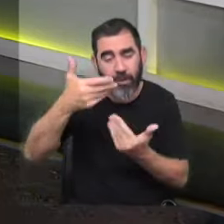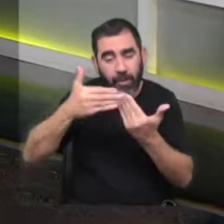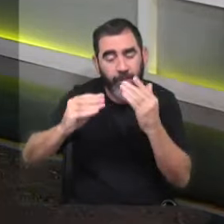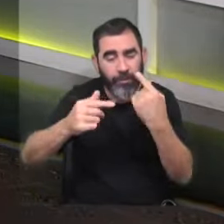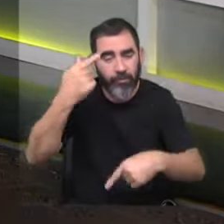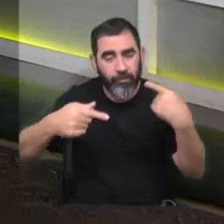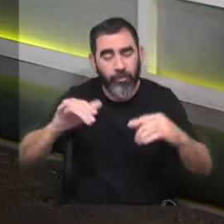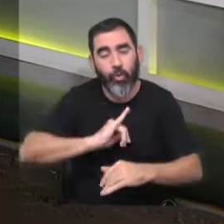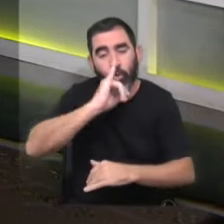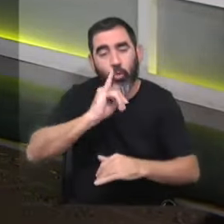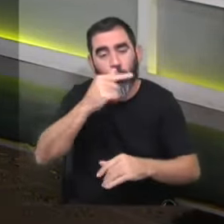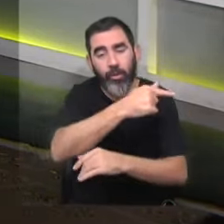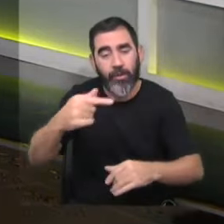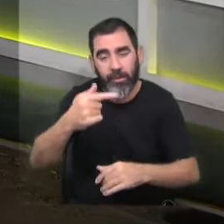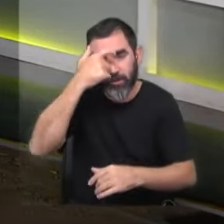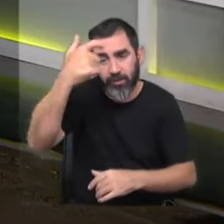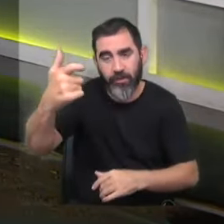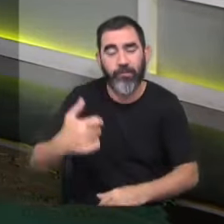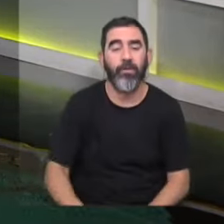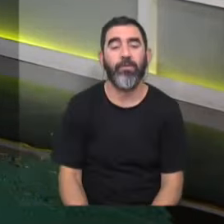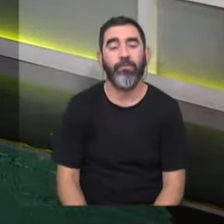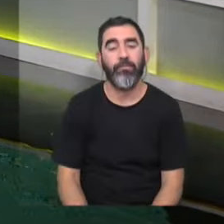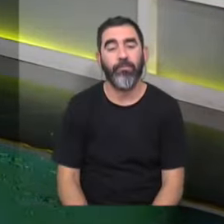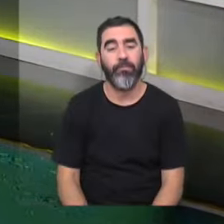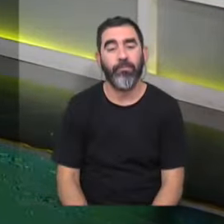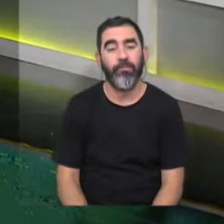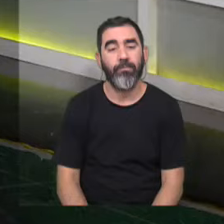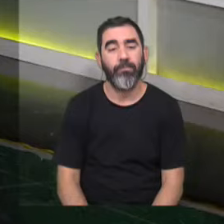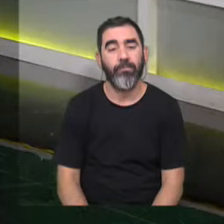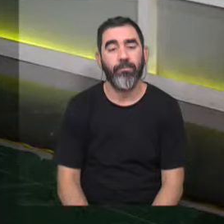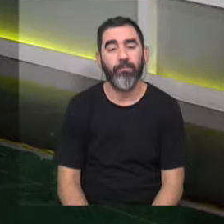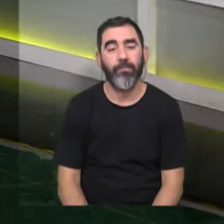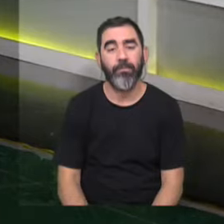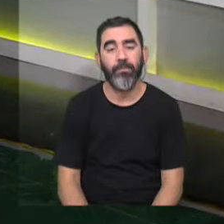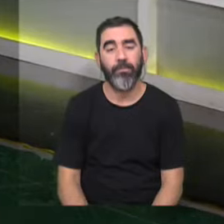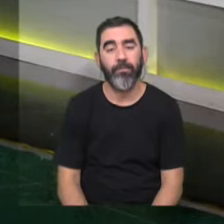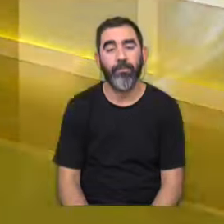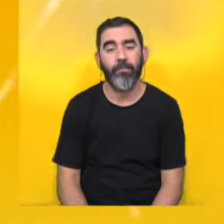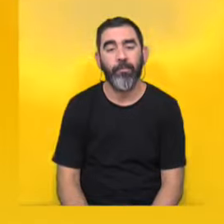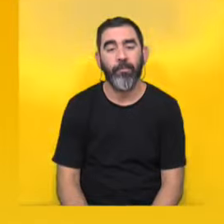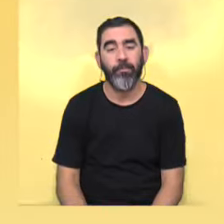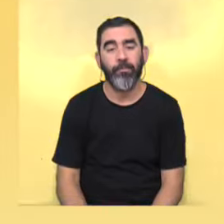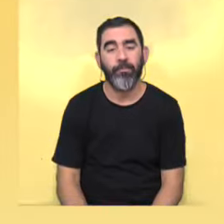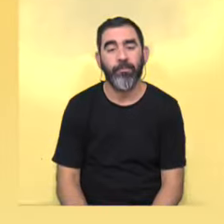arranca, como siempre, con el salpicón, con las principales noticias científicas de esta semana.